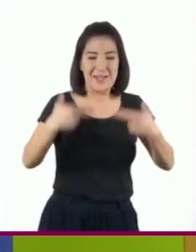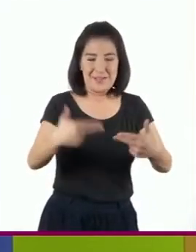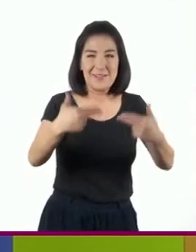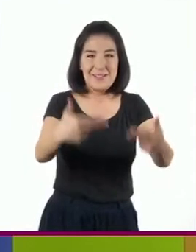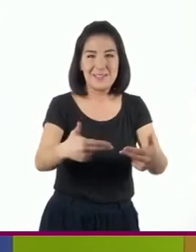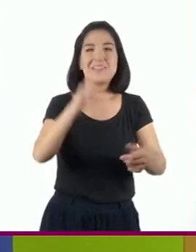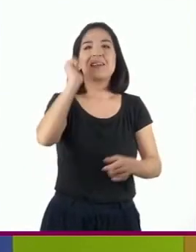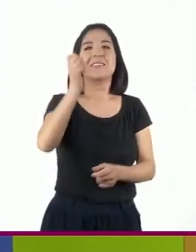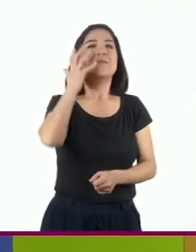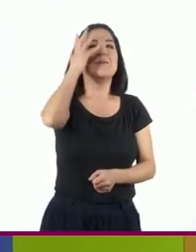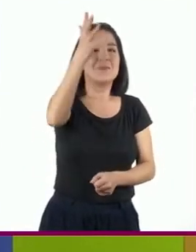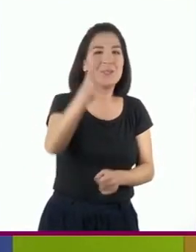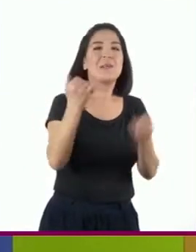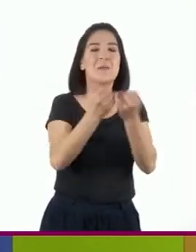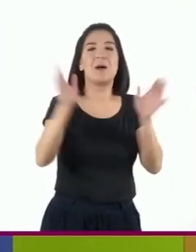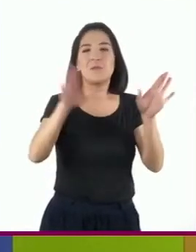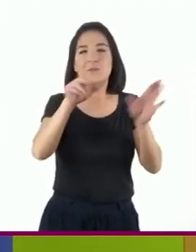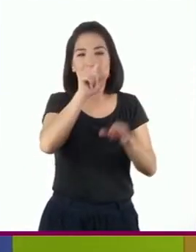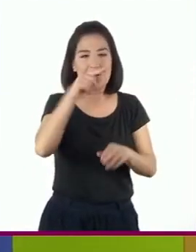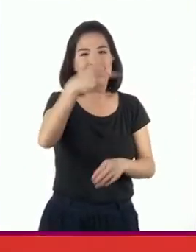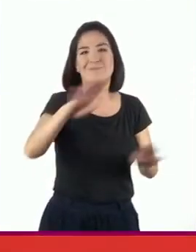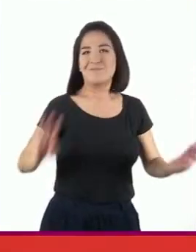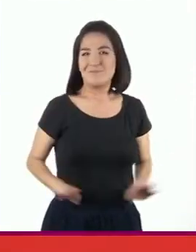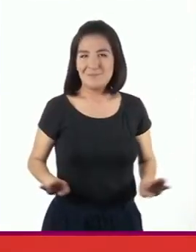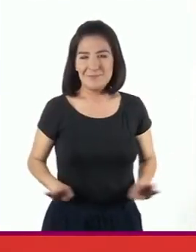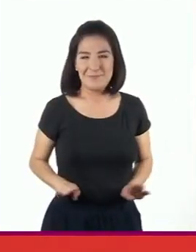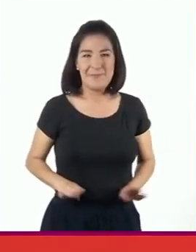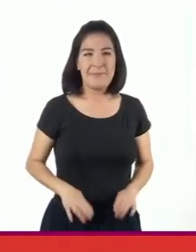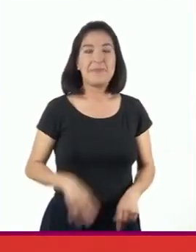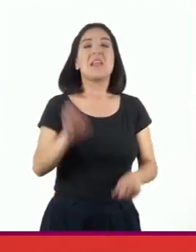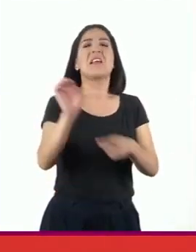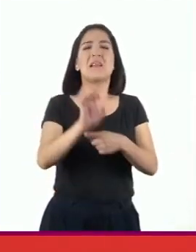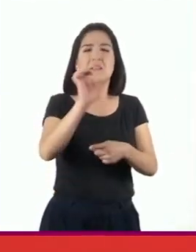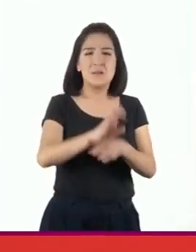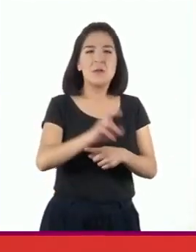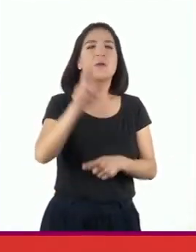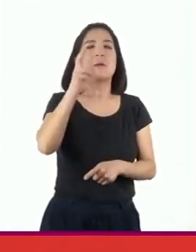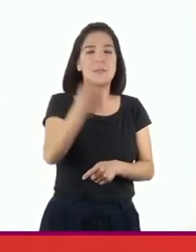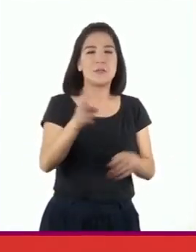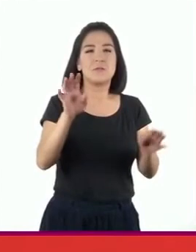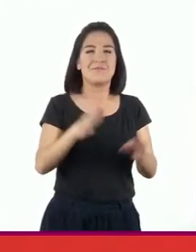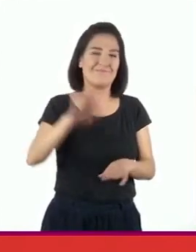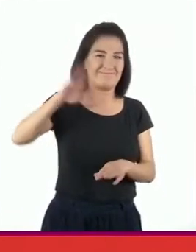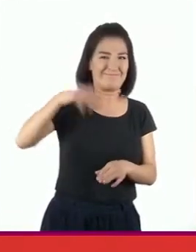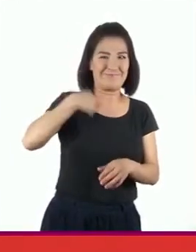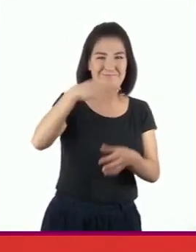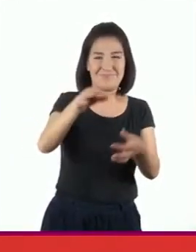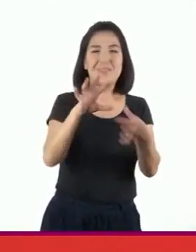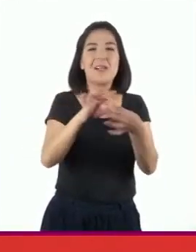logró a través de la selección natural, es decir, solo los individuos mejor adaptados